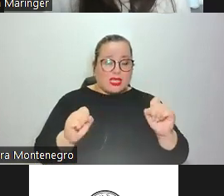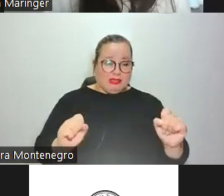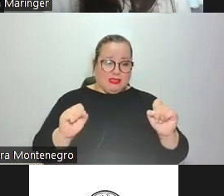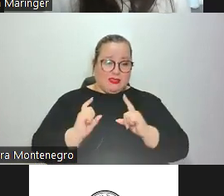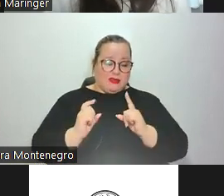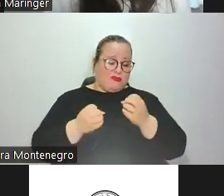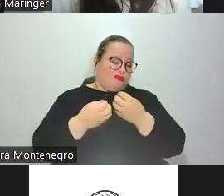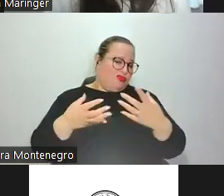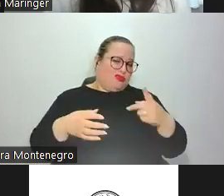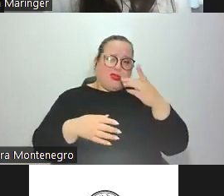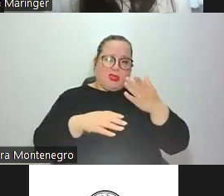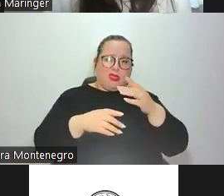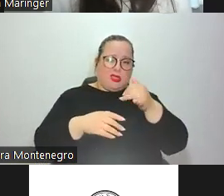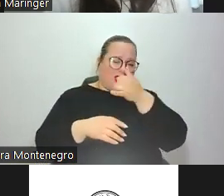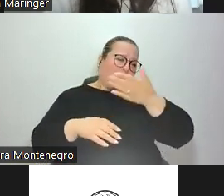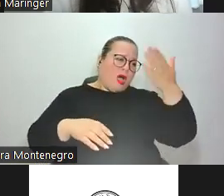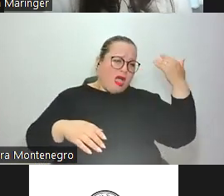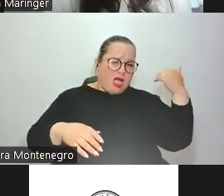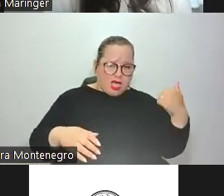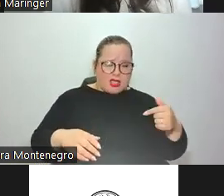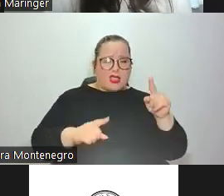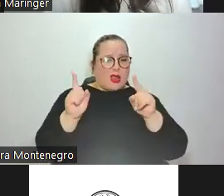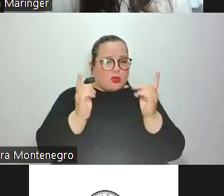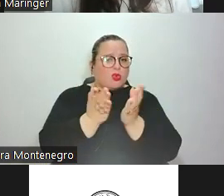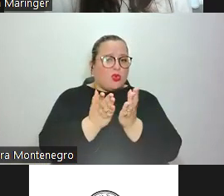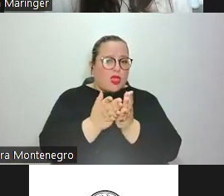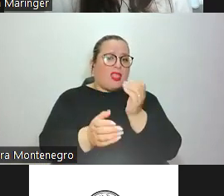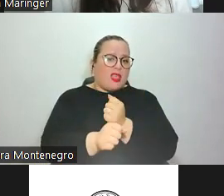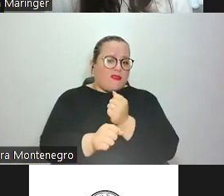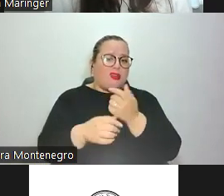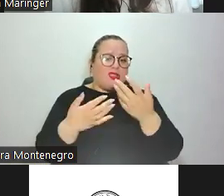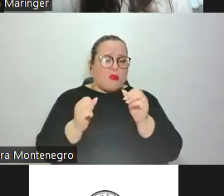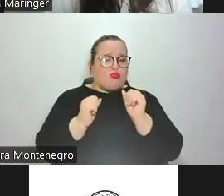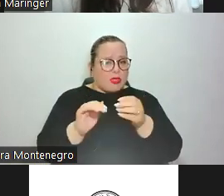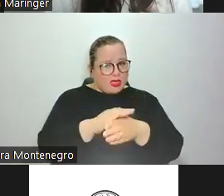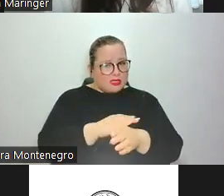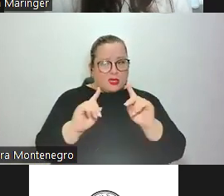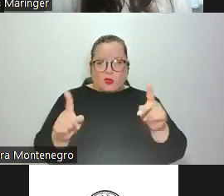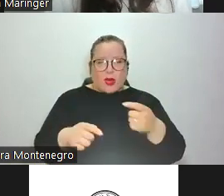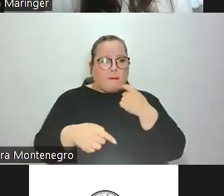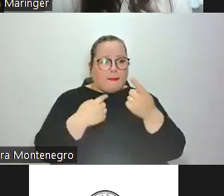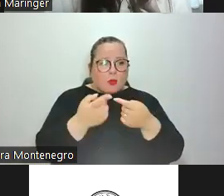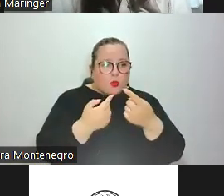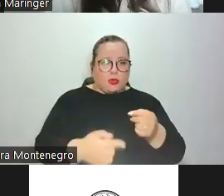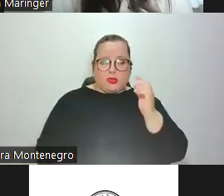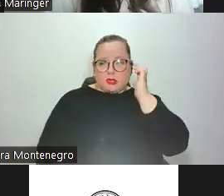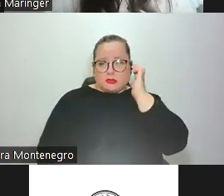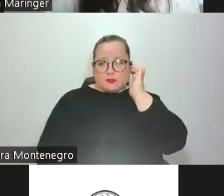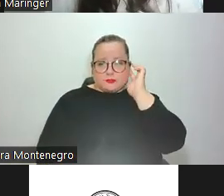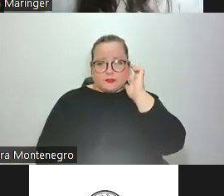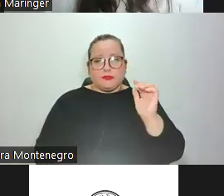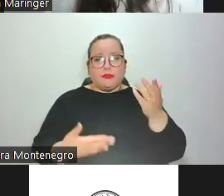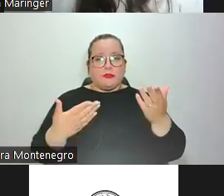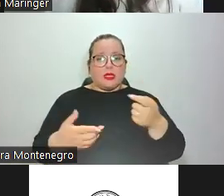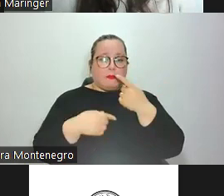estar trabajando, hay otros que pueden ser estudiantes. Hay formas de acceder a ella, como tú dijiste, que tiene que ver con preguntar, ¿cierto? Y aquí les